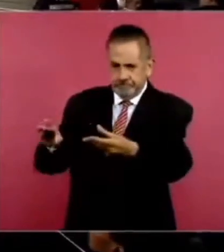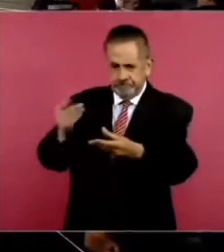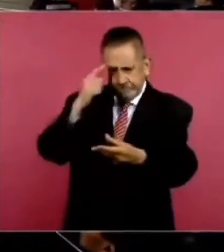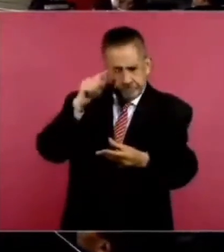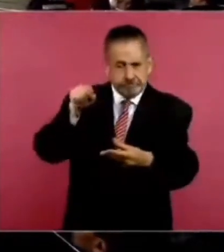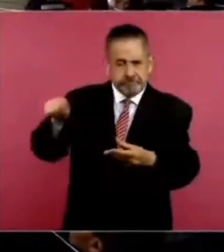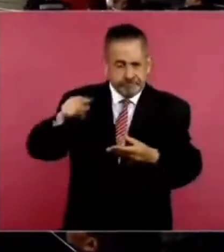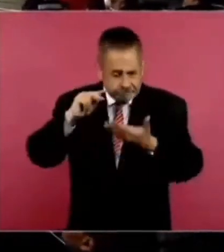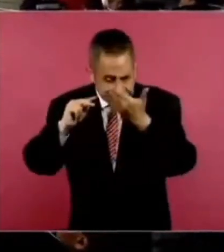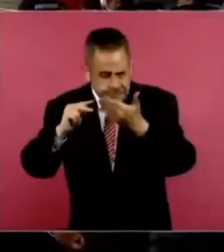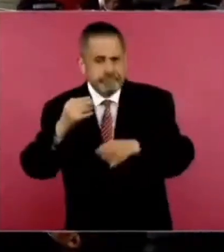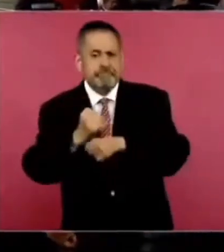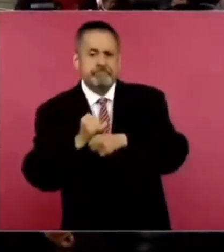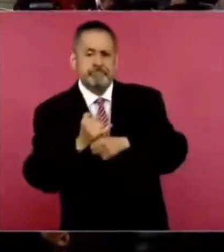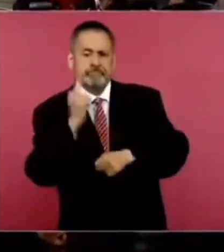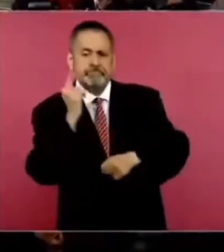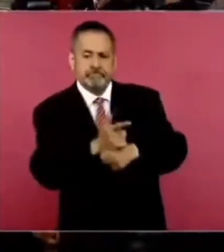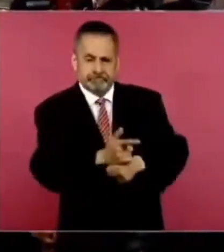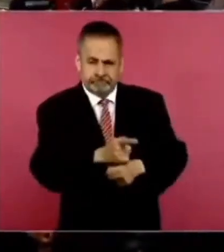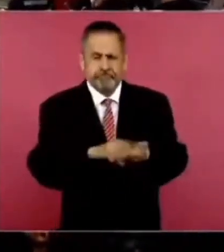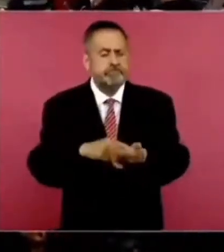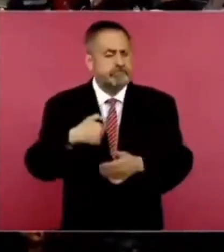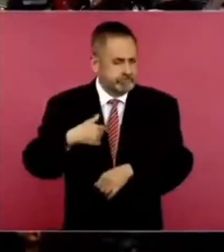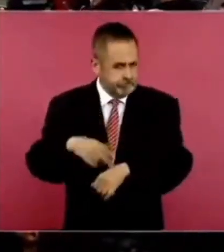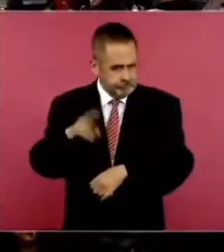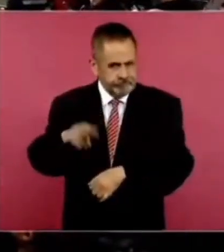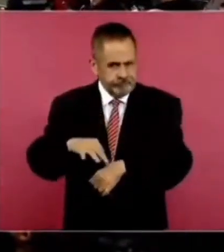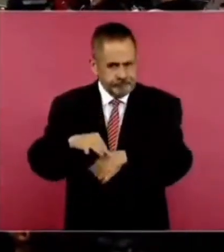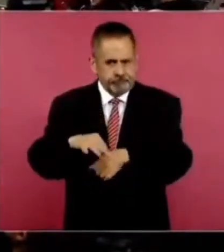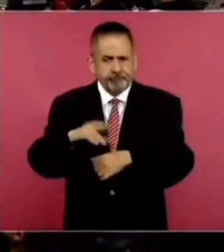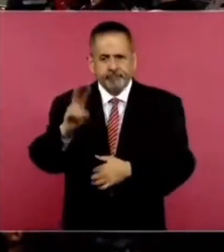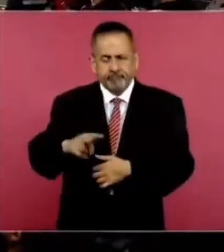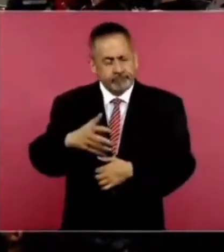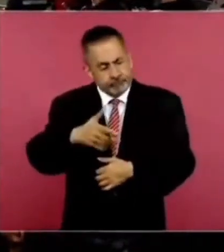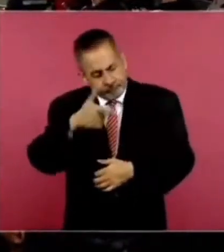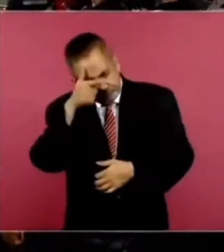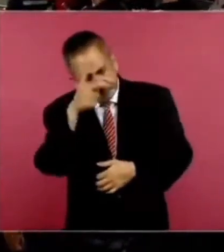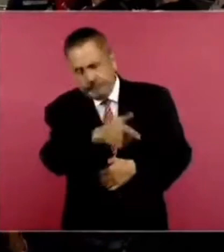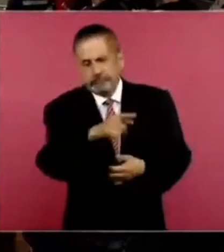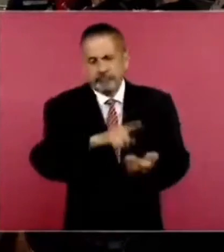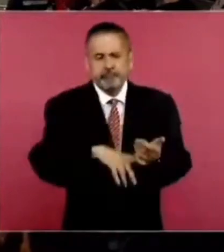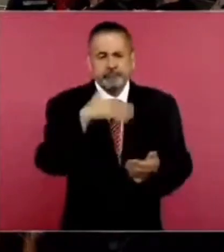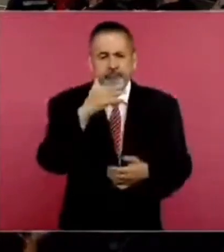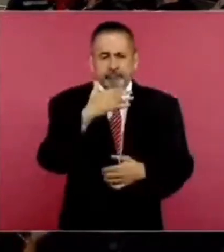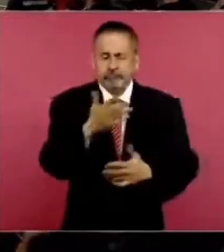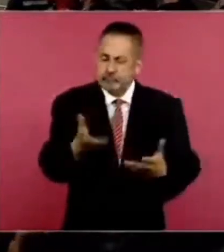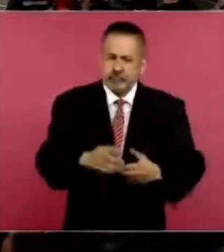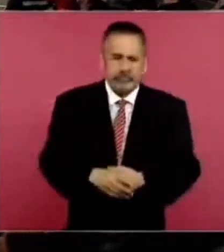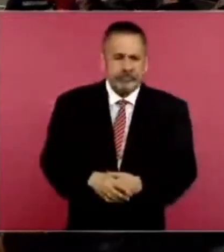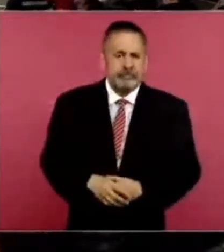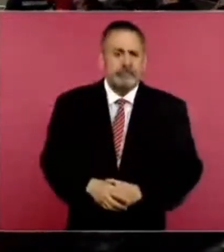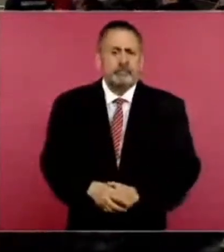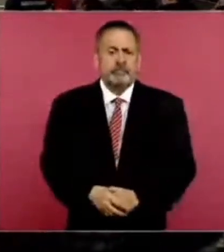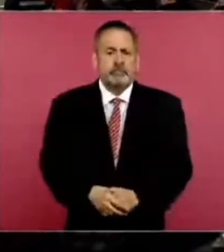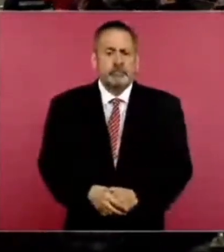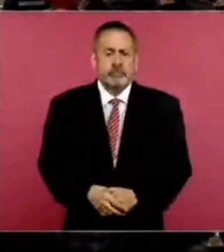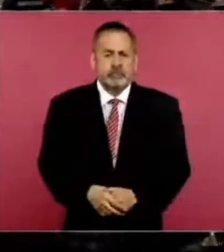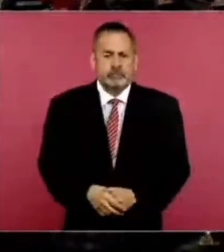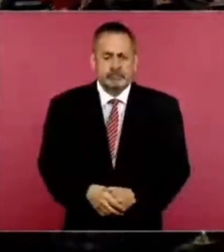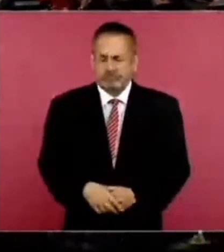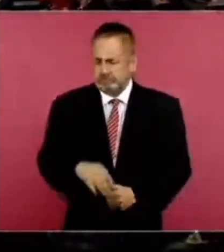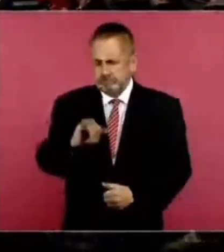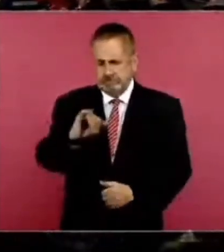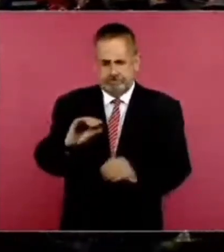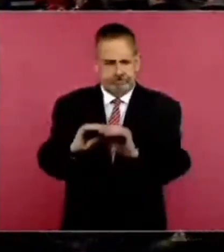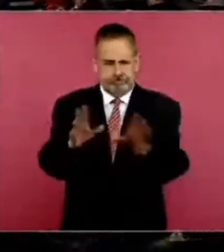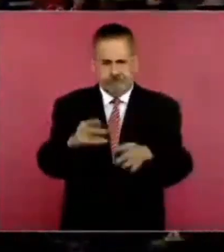que procesen y corroboren lo que le estoy mencionando y actúen en consecuencia. Está buenísimo, presidente. Sí, sí, cómo